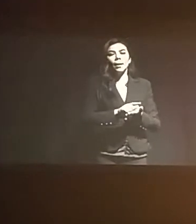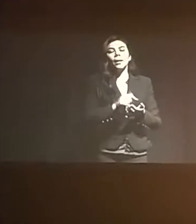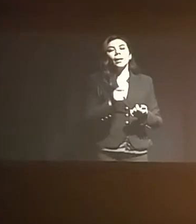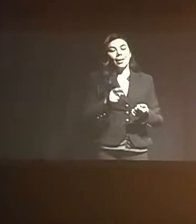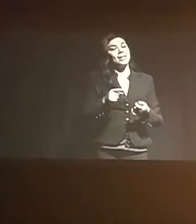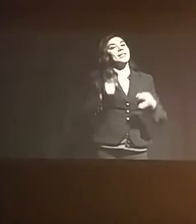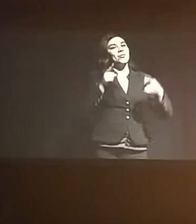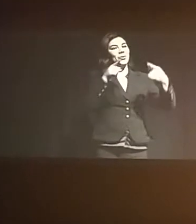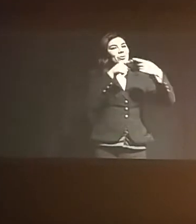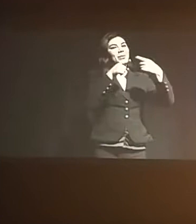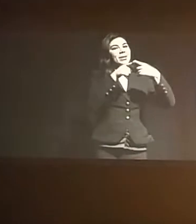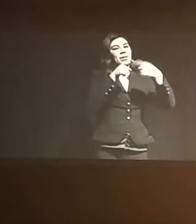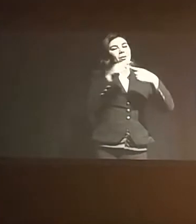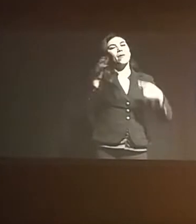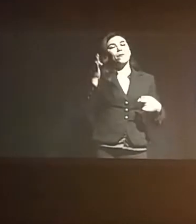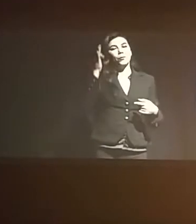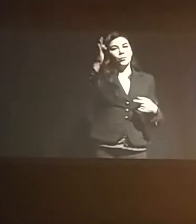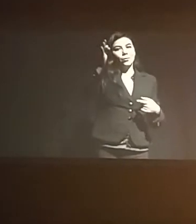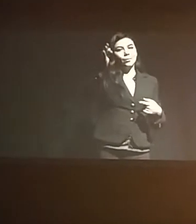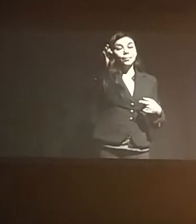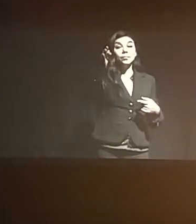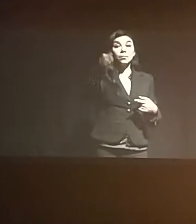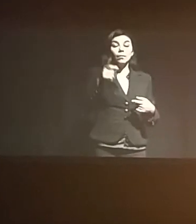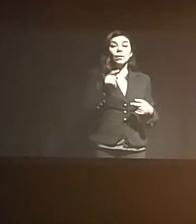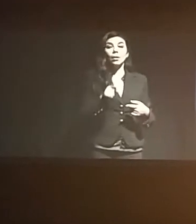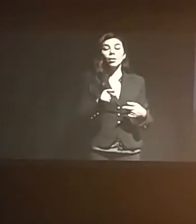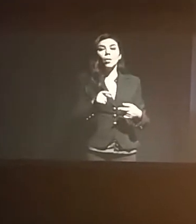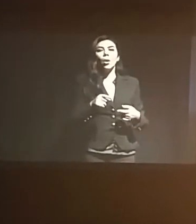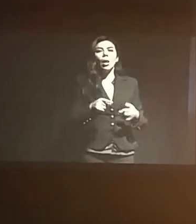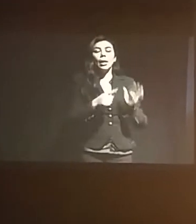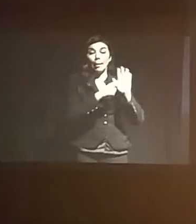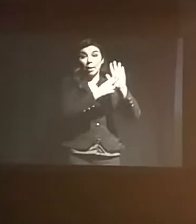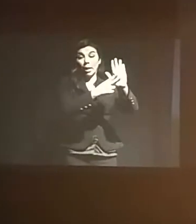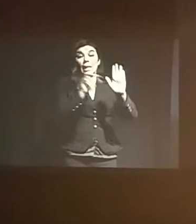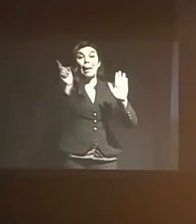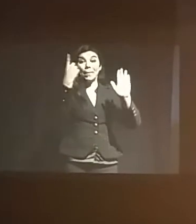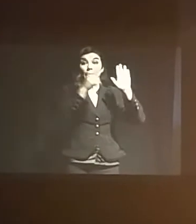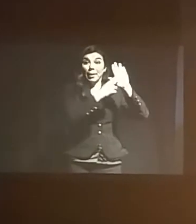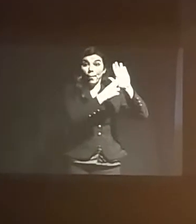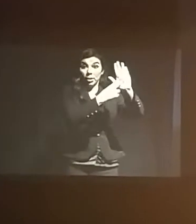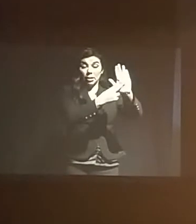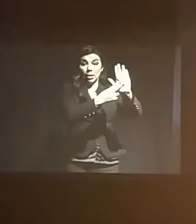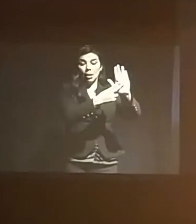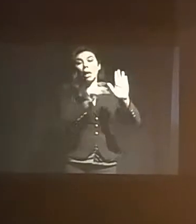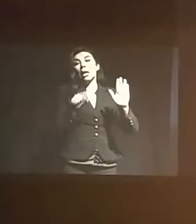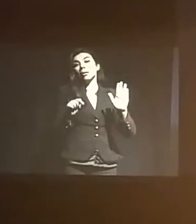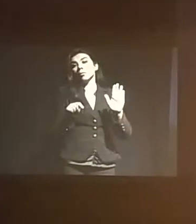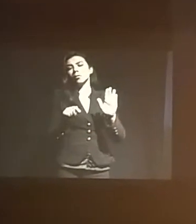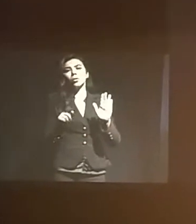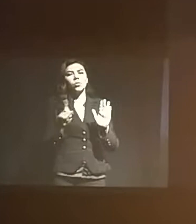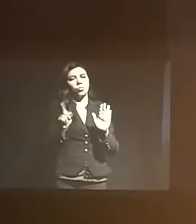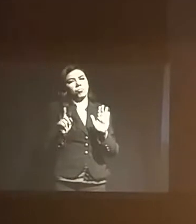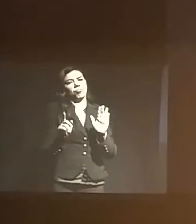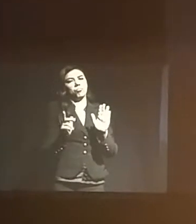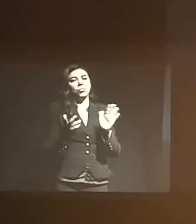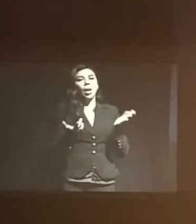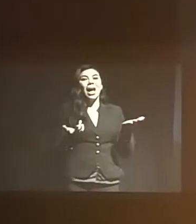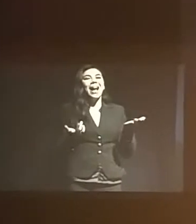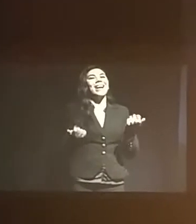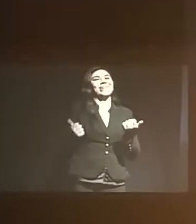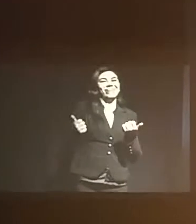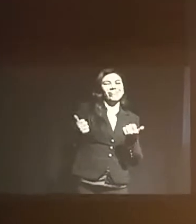para los futuros colegas. Como se dijo en la primera disertación, acá además, no una cuestión así como, pucha, igual sería